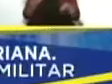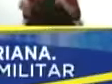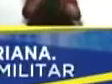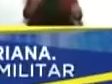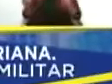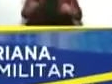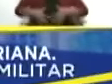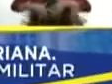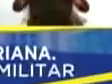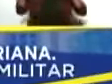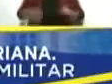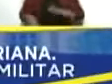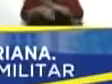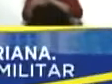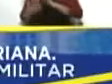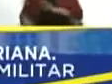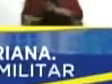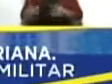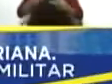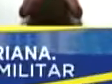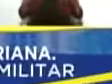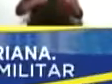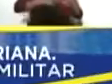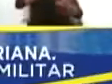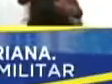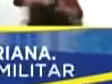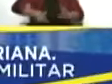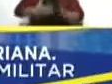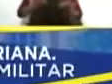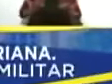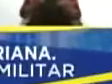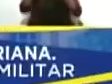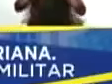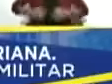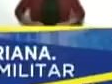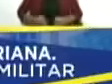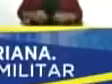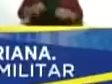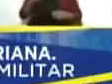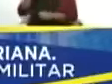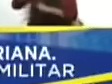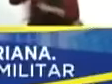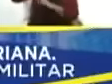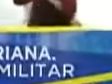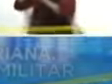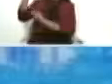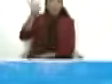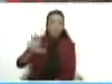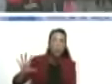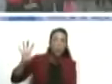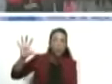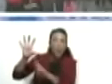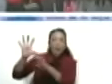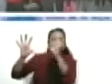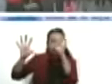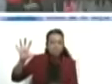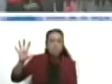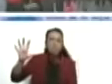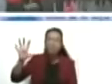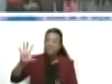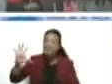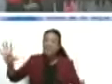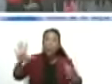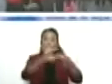para garantizar la paz, para garantizar la patria, para garantizar la